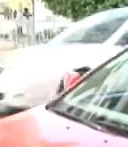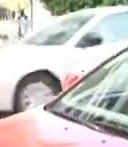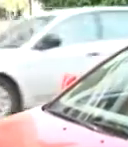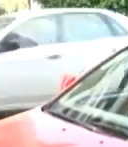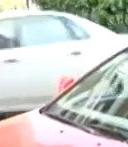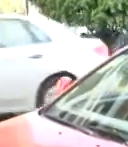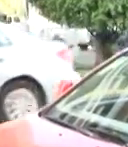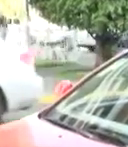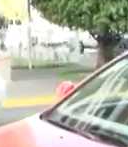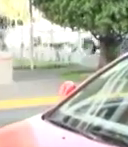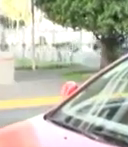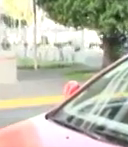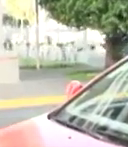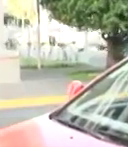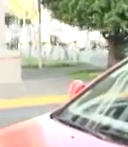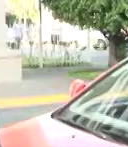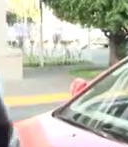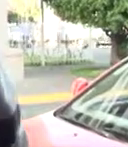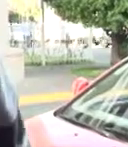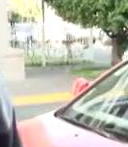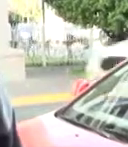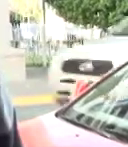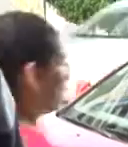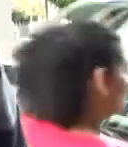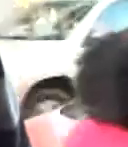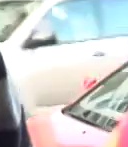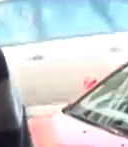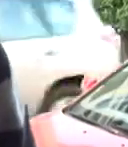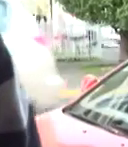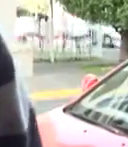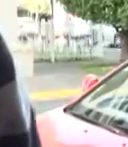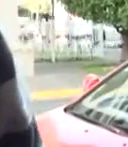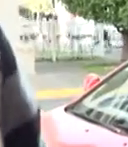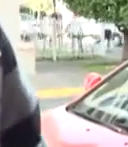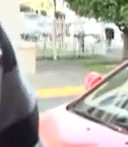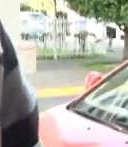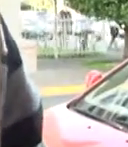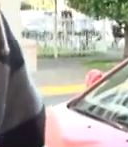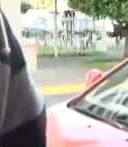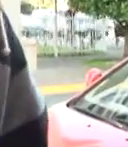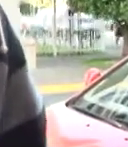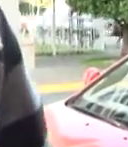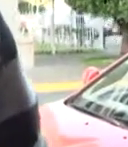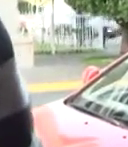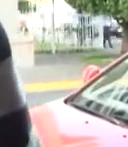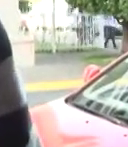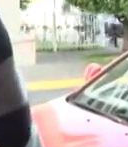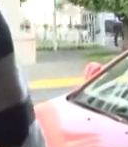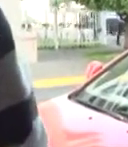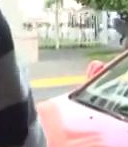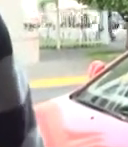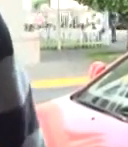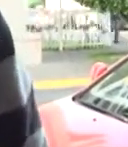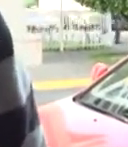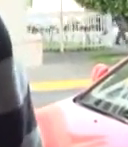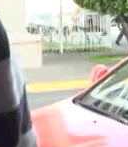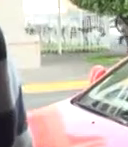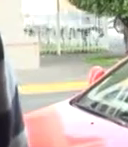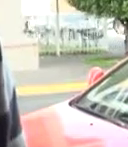que no digamos no bueno tiene un gobierno doble cara mu doble cara